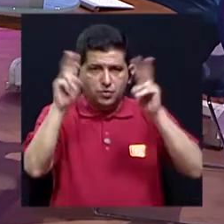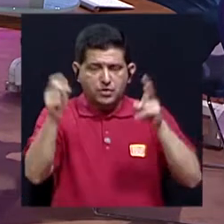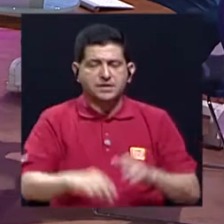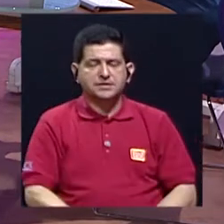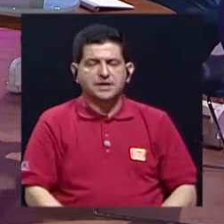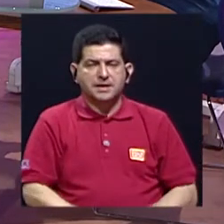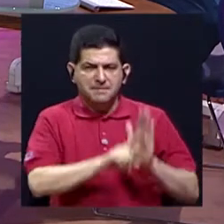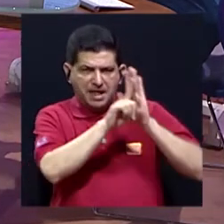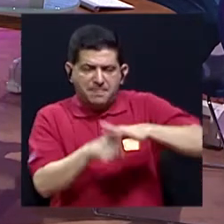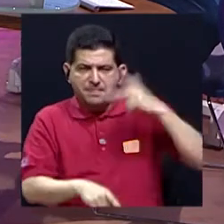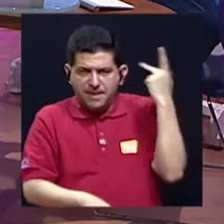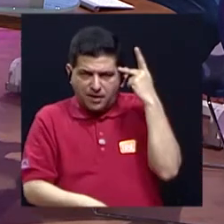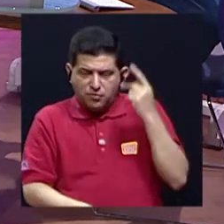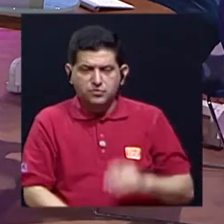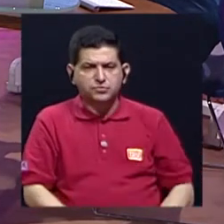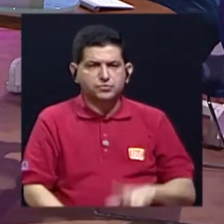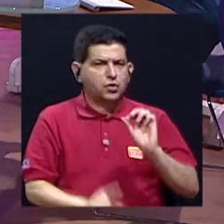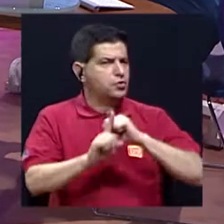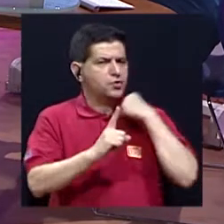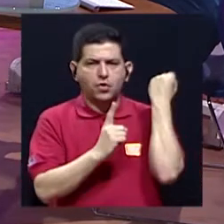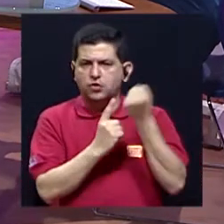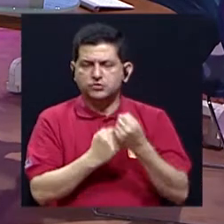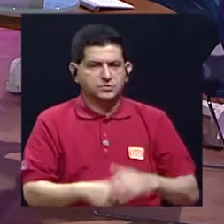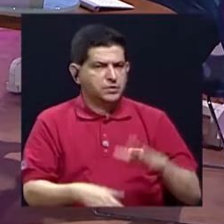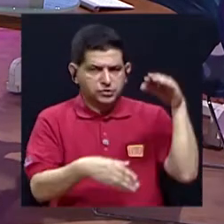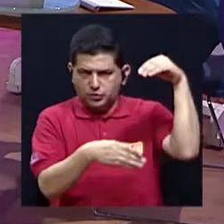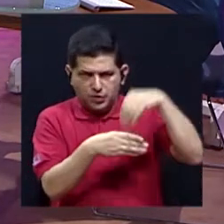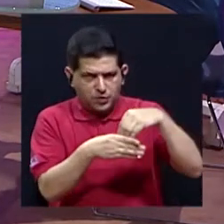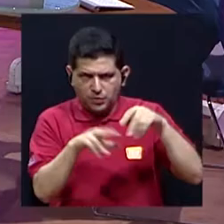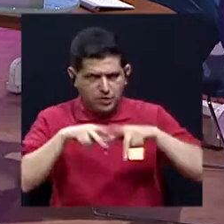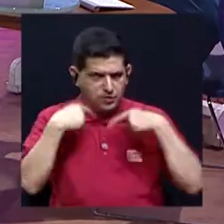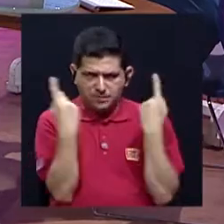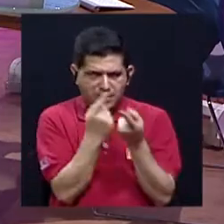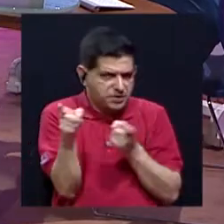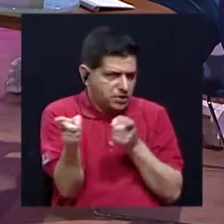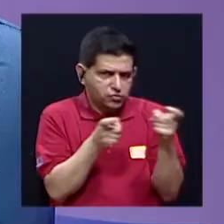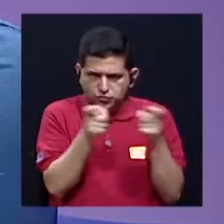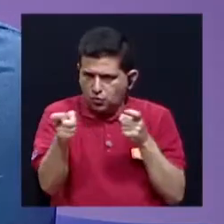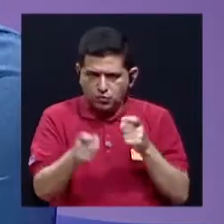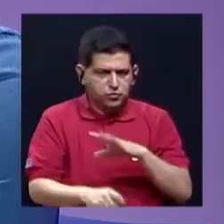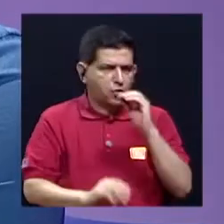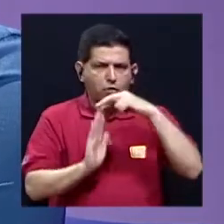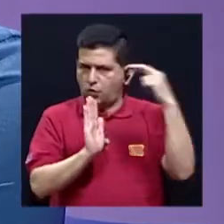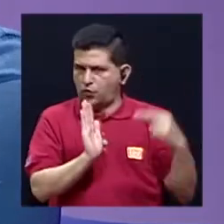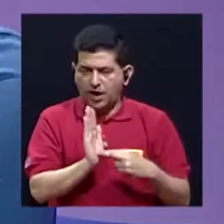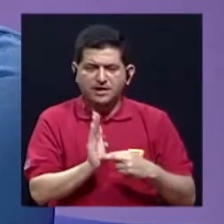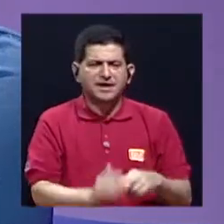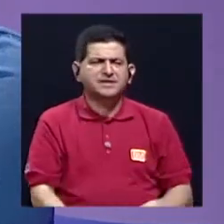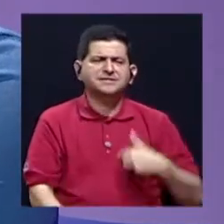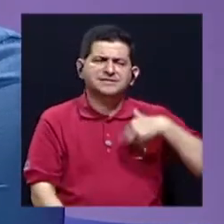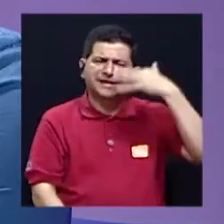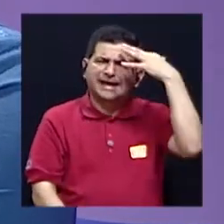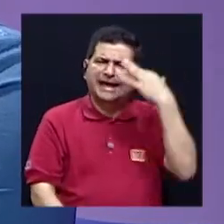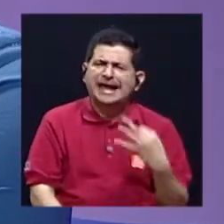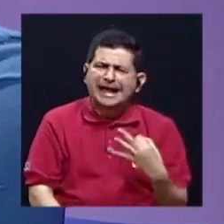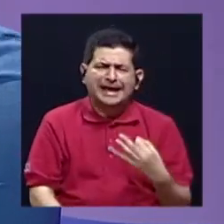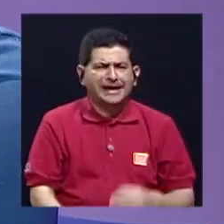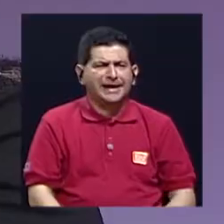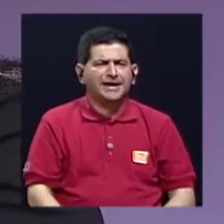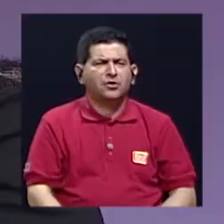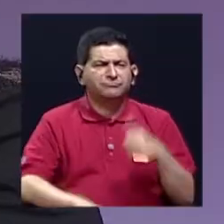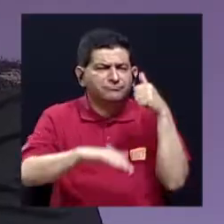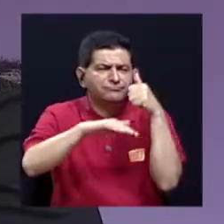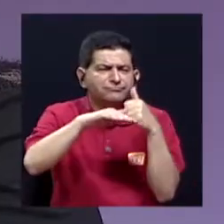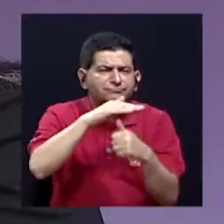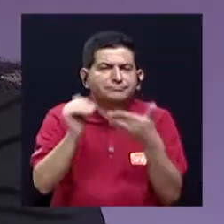acoso político en los partidos no es algo que esté contemplado, ni regulado, ni... creo que estaba como entre más